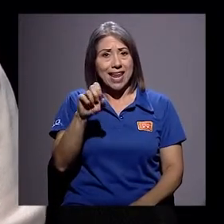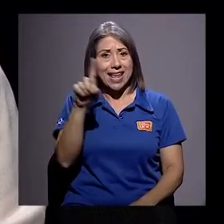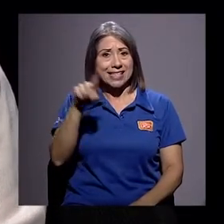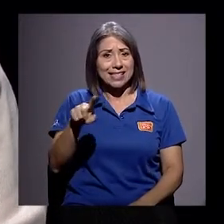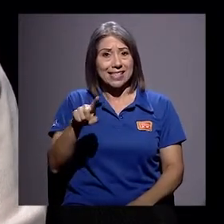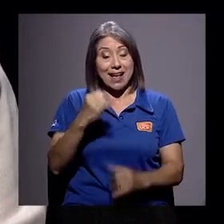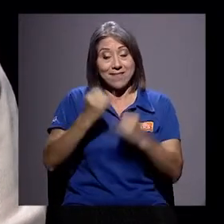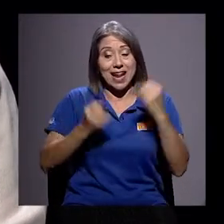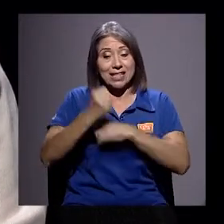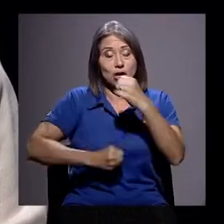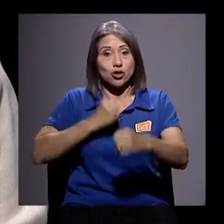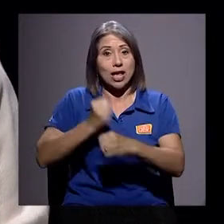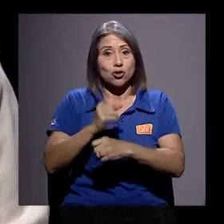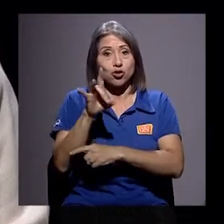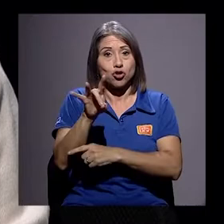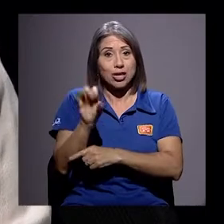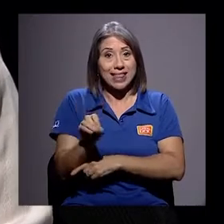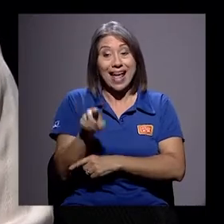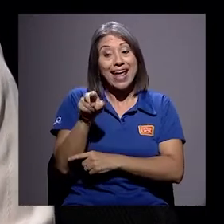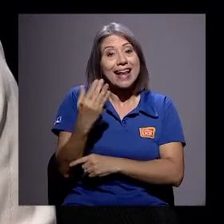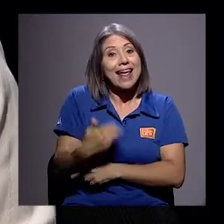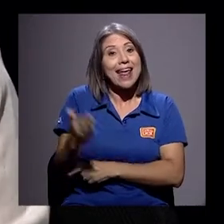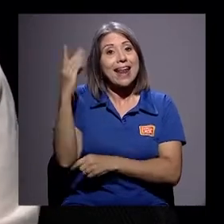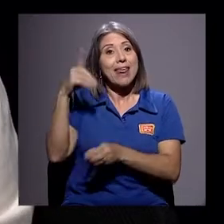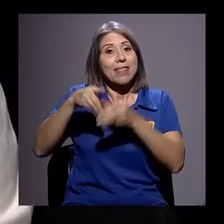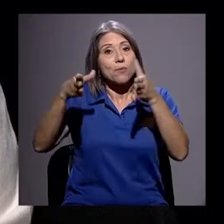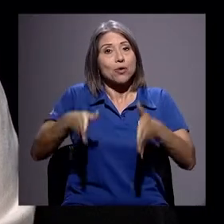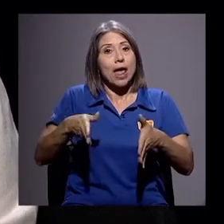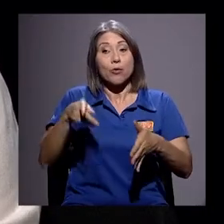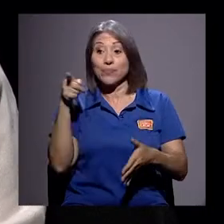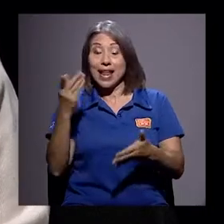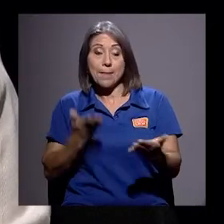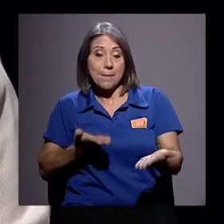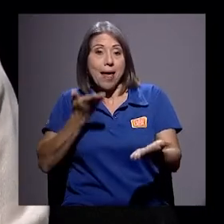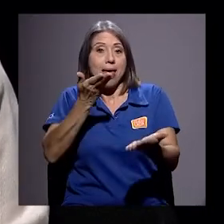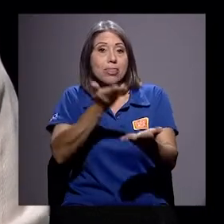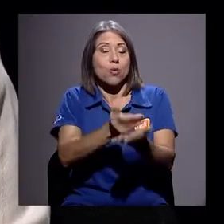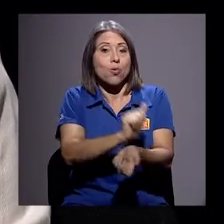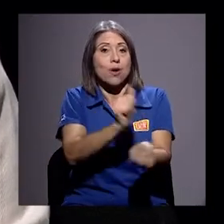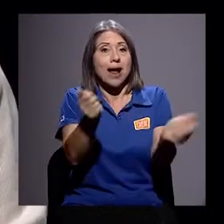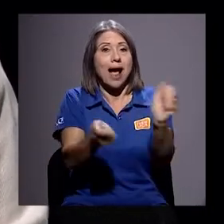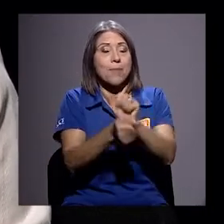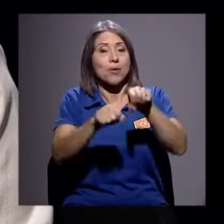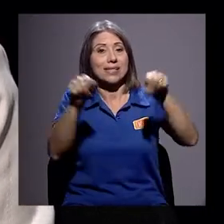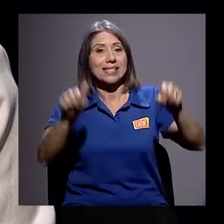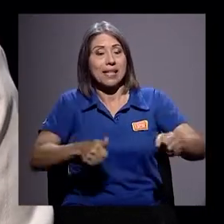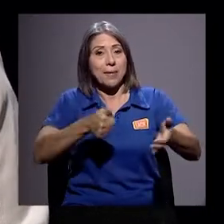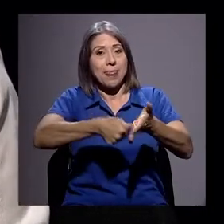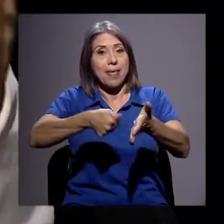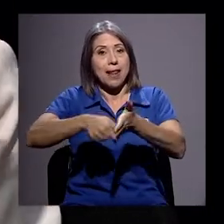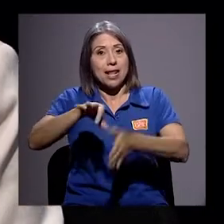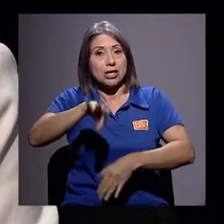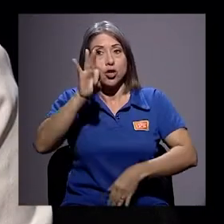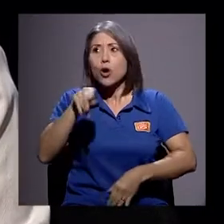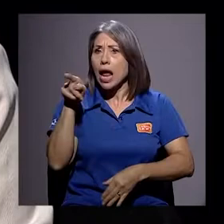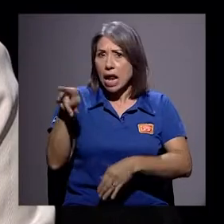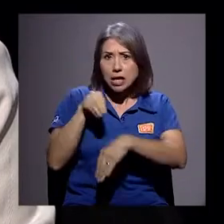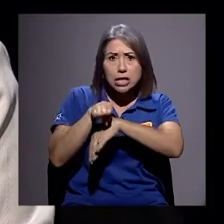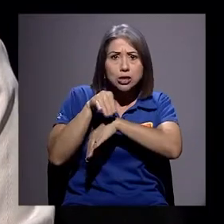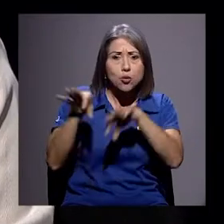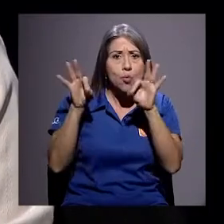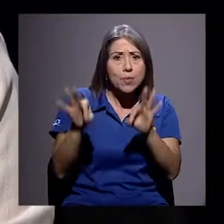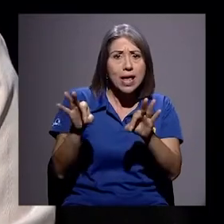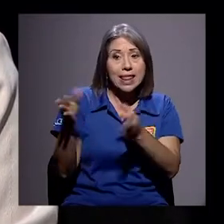él era diputado y planteó un un cambio al sistema de elección él se asesoró muy bien trajo expertos de